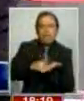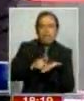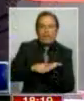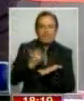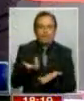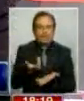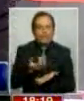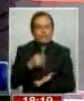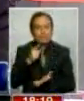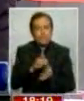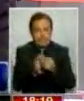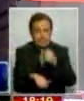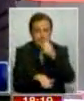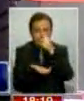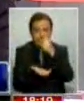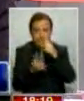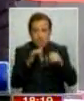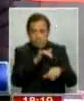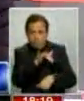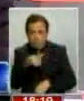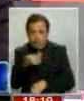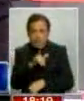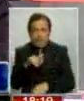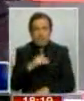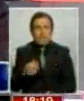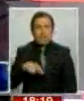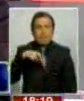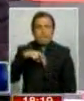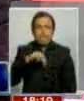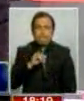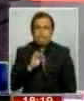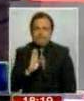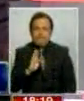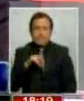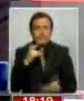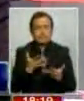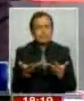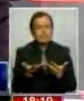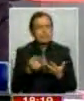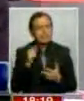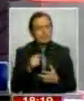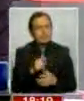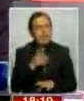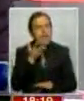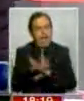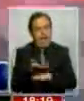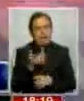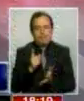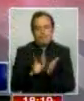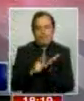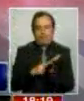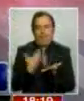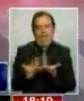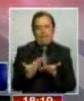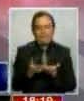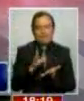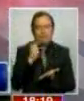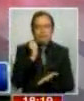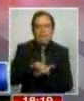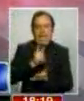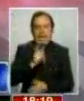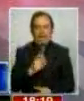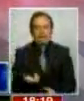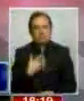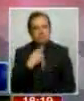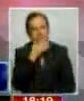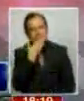hablamos de un fondo que es igual al PIB, déjame decirte, Matilde, que efectivamente allí hay ilusión. Uh-huh. Y es eso lo que nosotros hemos